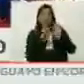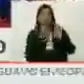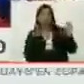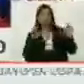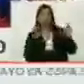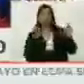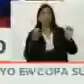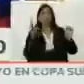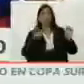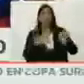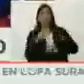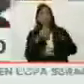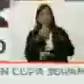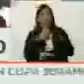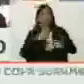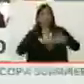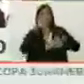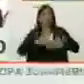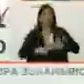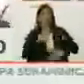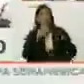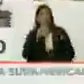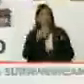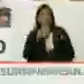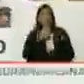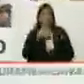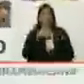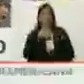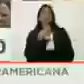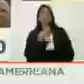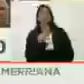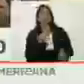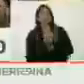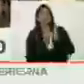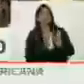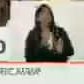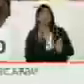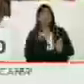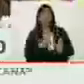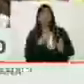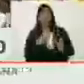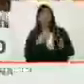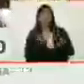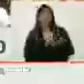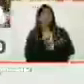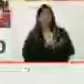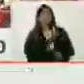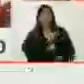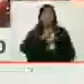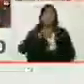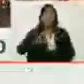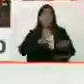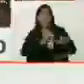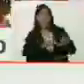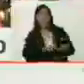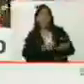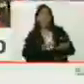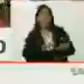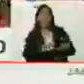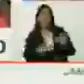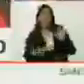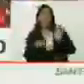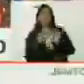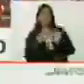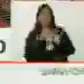a la alimentación a través del programa de educación escolar PAE, acceso a los libros, acceso a las academitas, en fin, es el acceso integral a